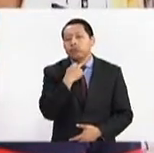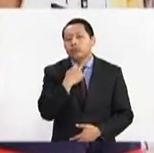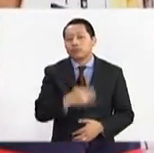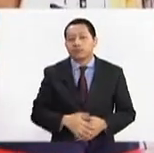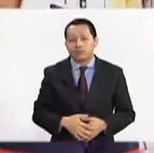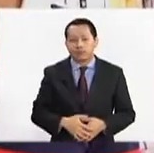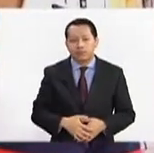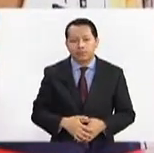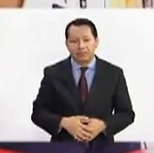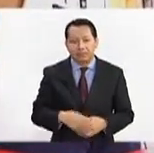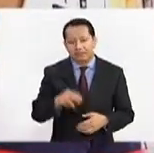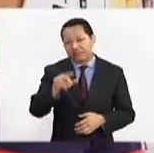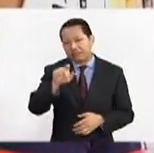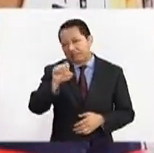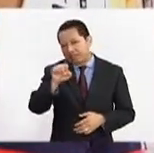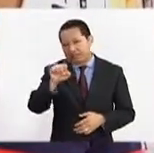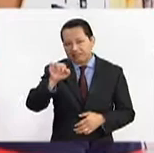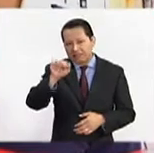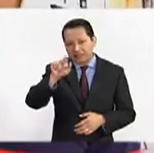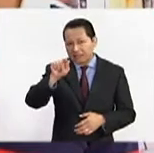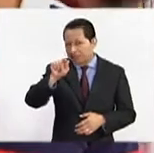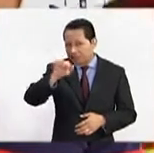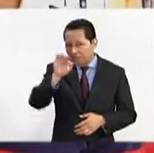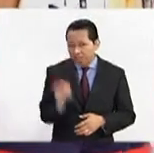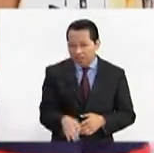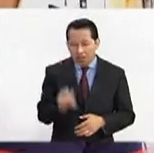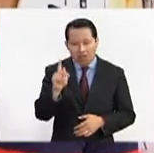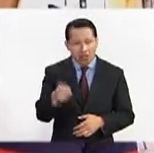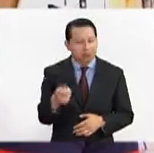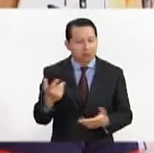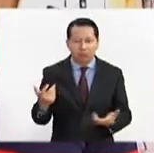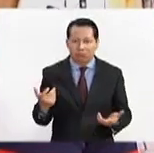60 o 70% sí hubo un poco de